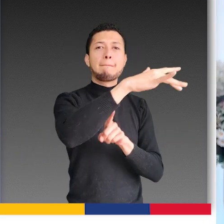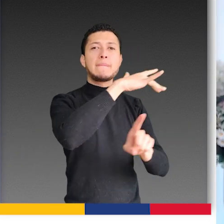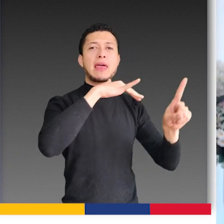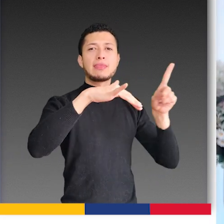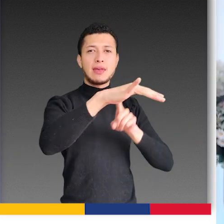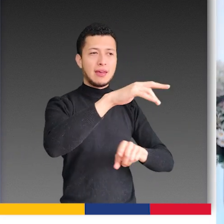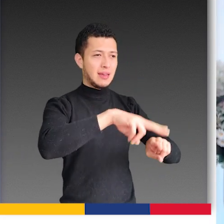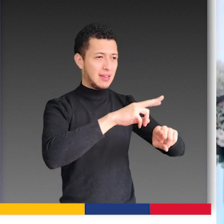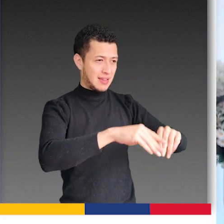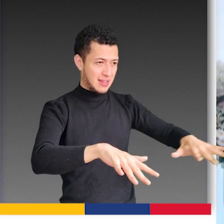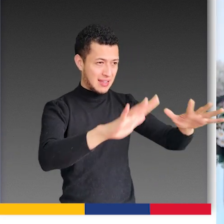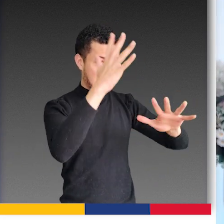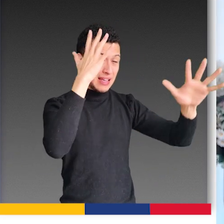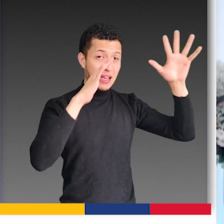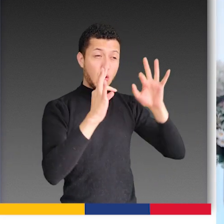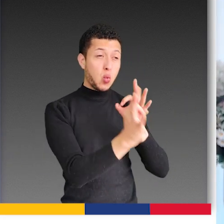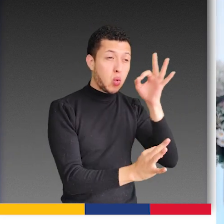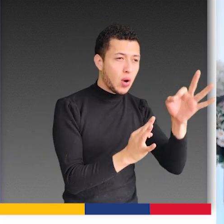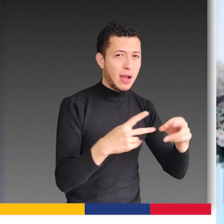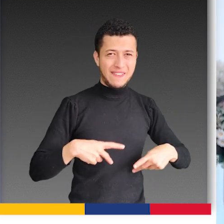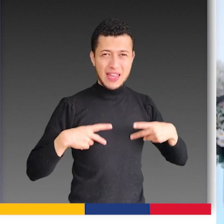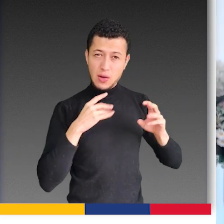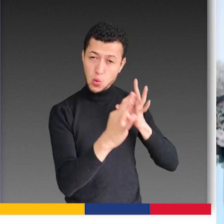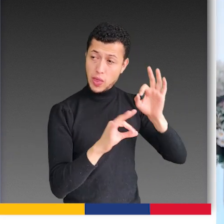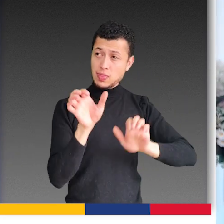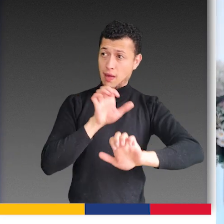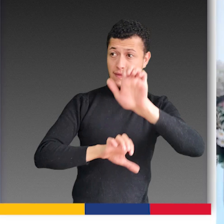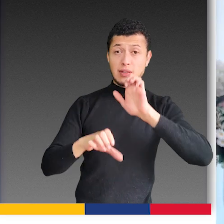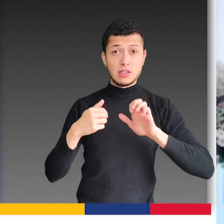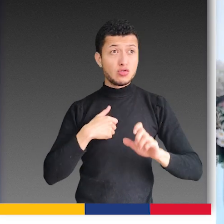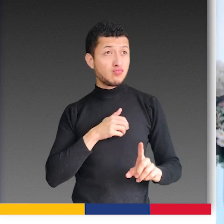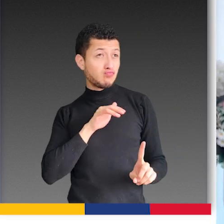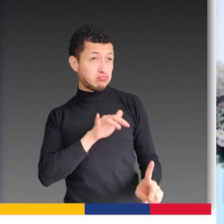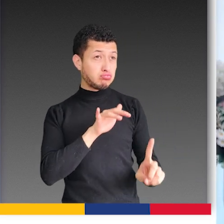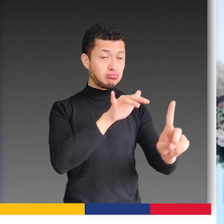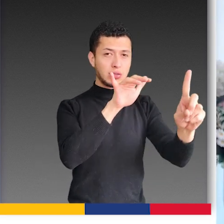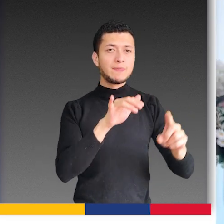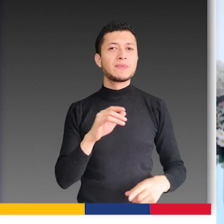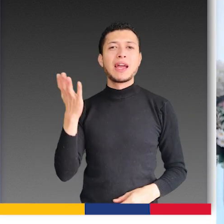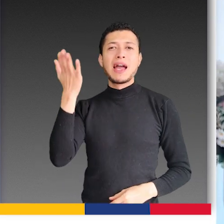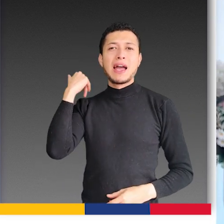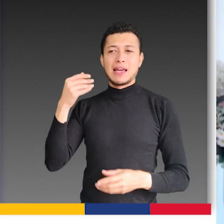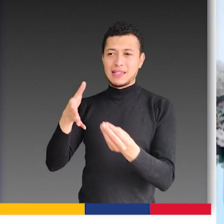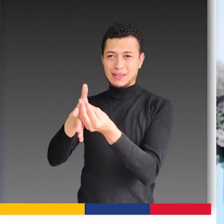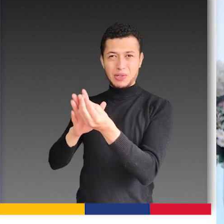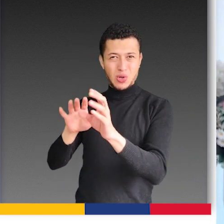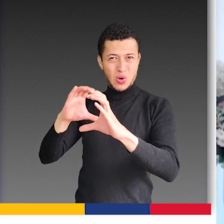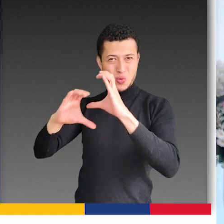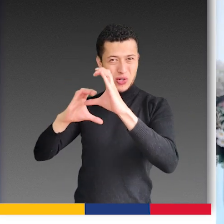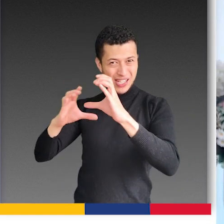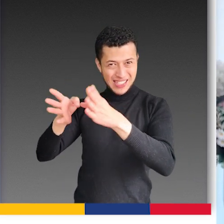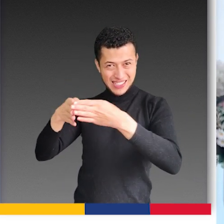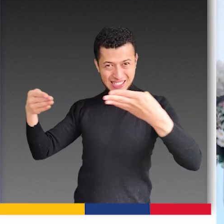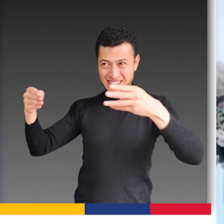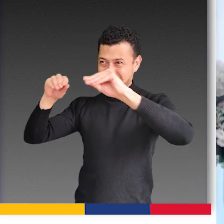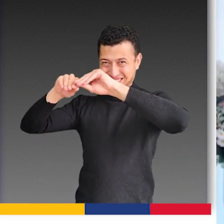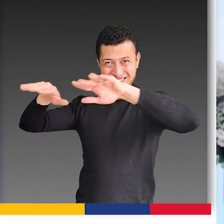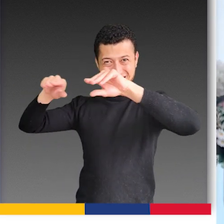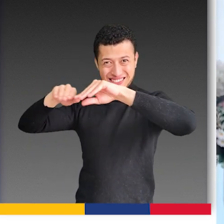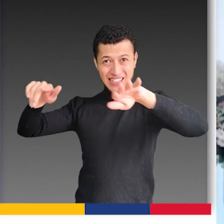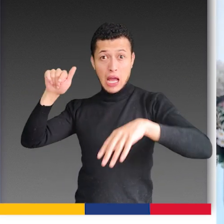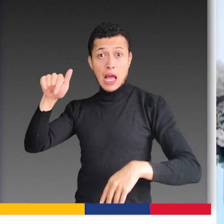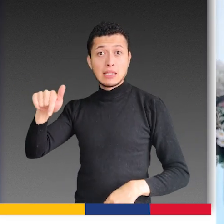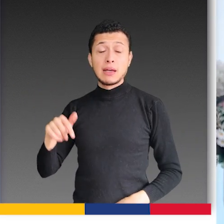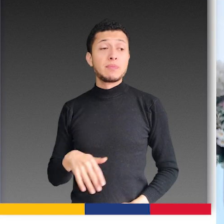de derechos humanos, del medio ambiente, de la vida, los titulares